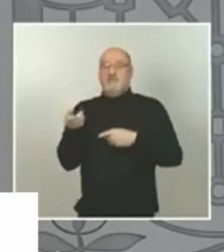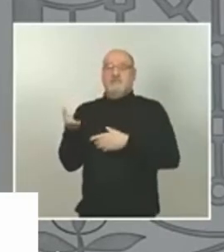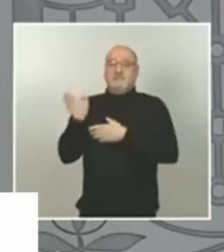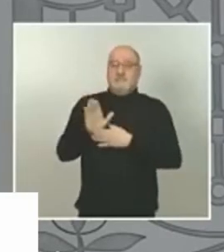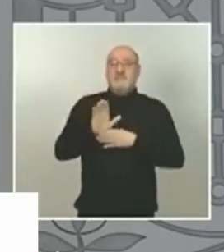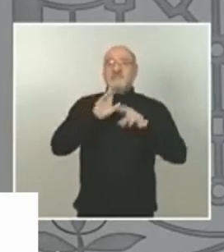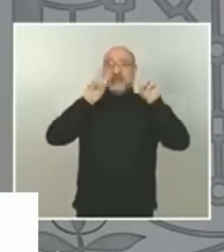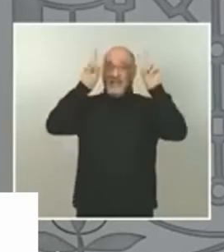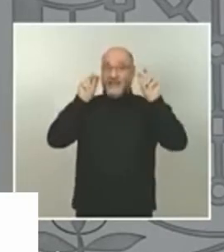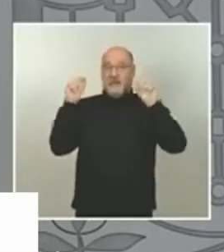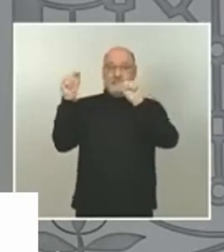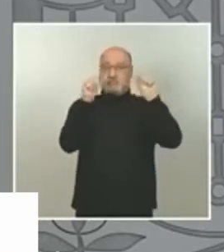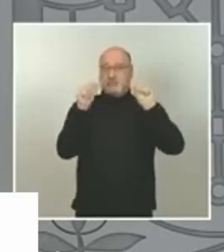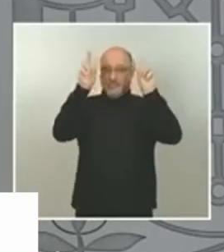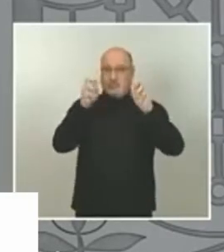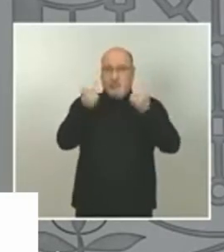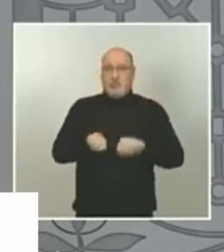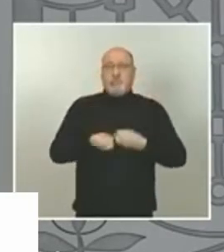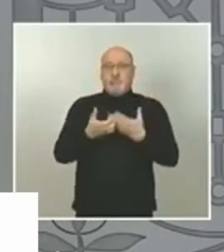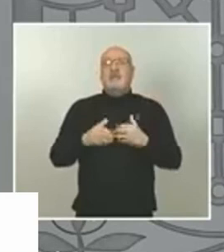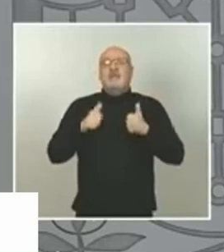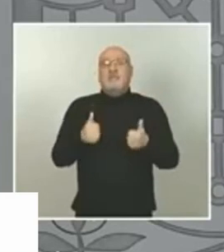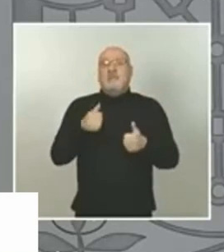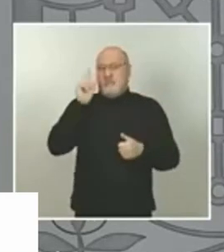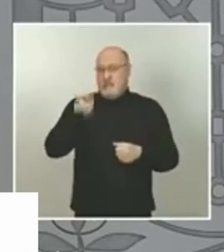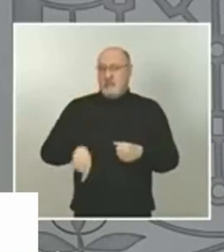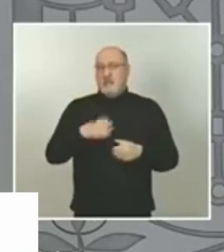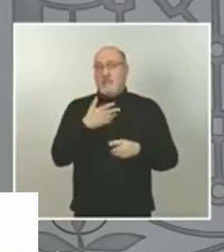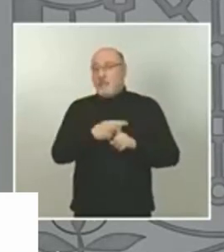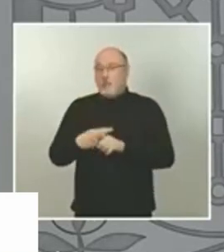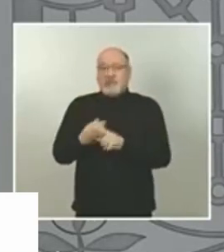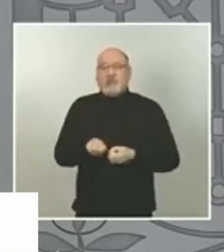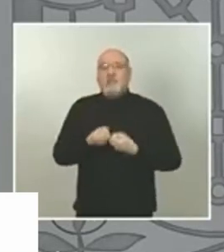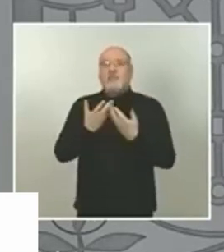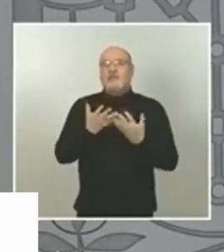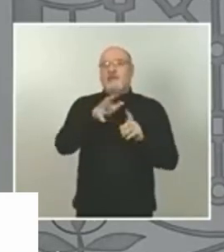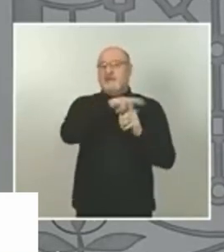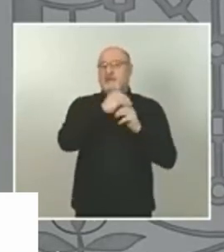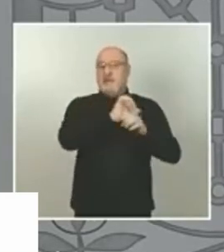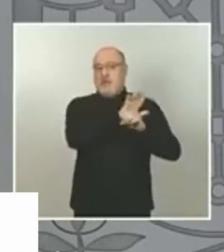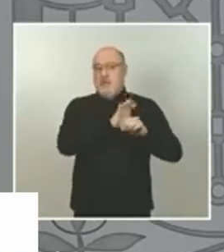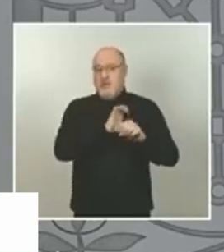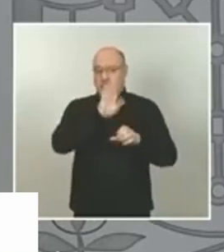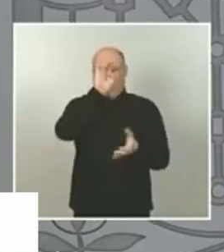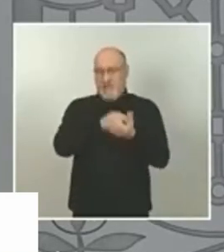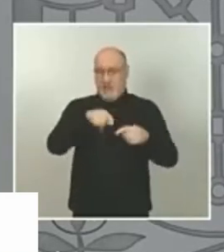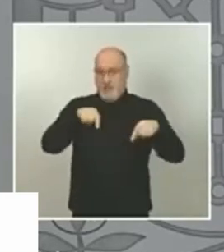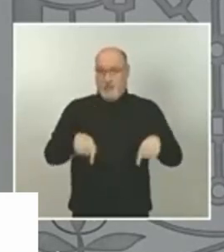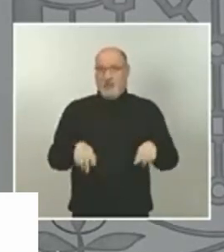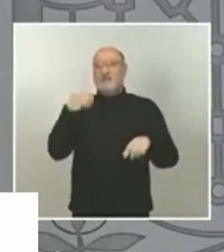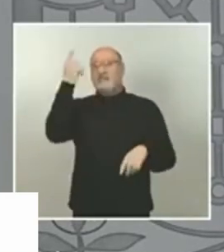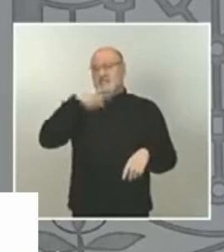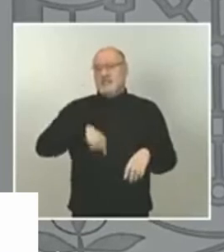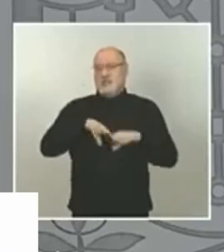el mismo. Comienzo también, como es habitual, compartiendo la situación epidemiológica en el día de hoy. Como saben, que ya hemos subido